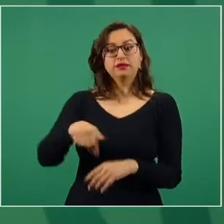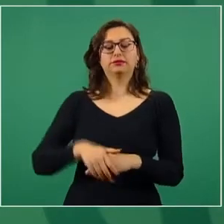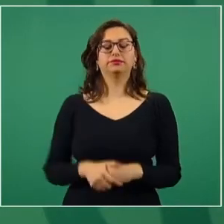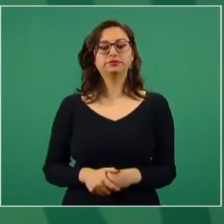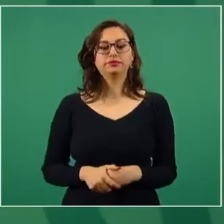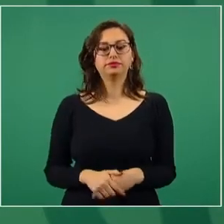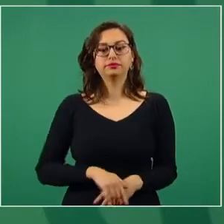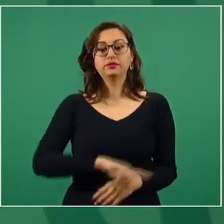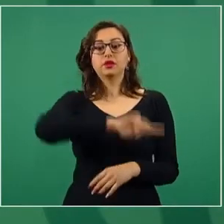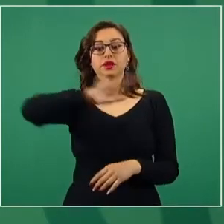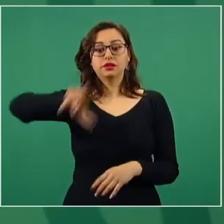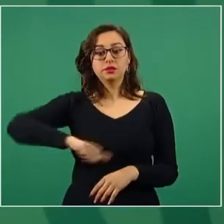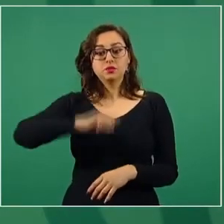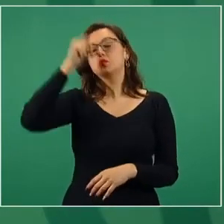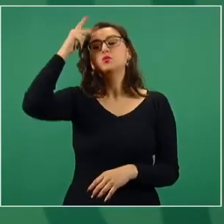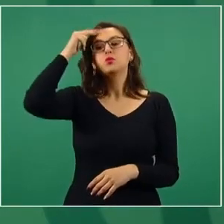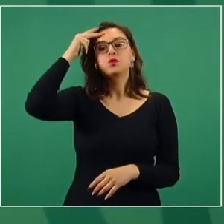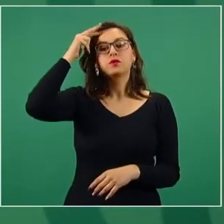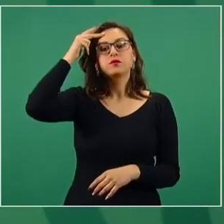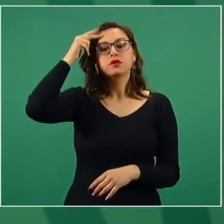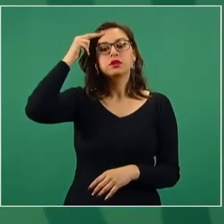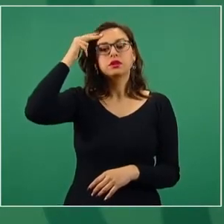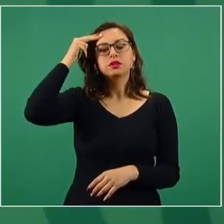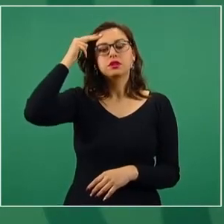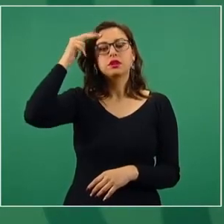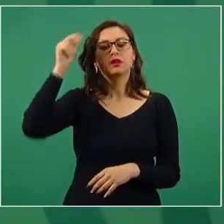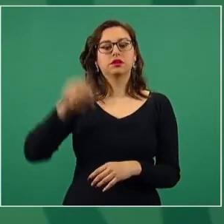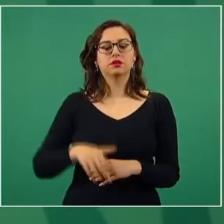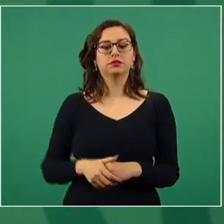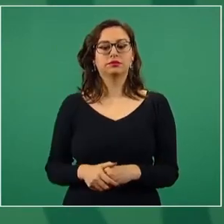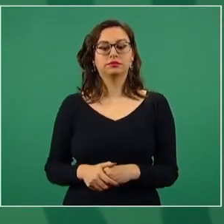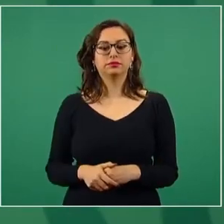Con Porfirio Díaz, el gobernador.